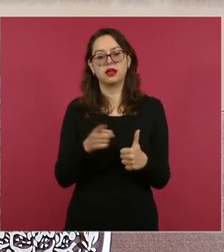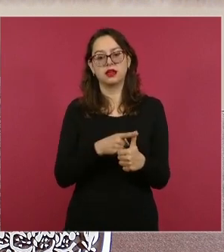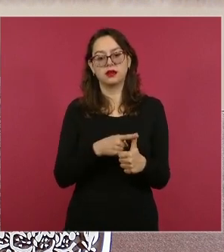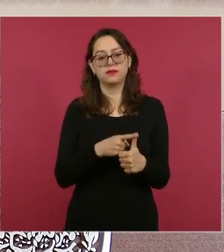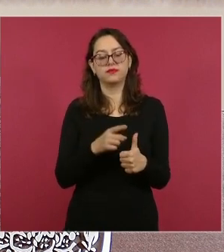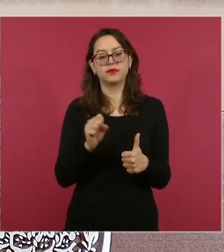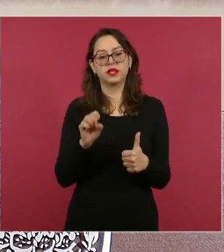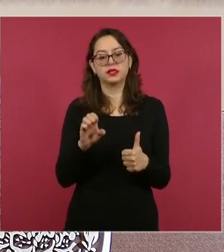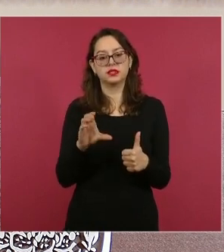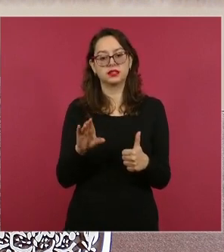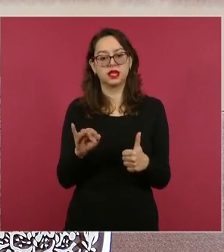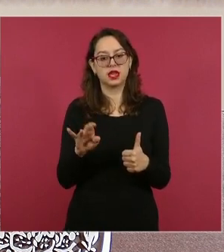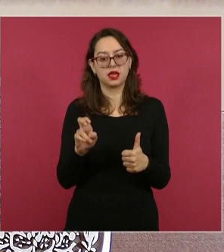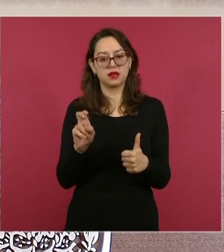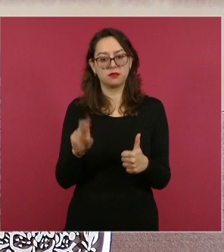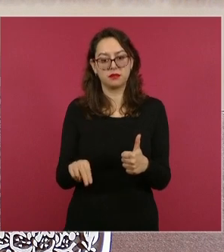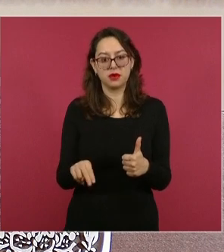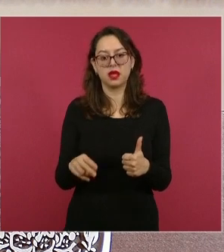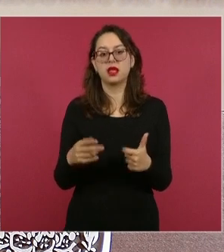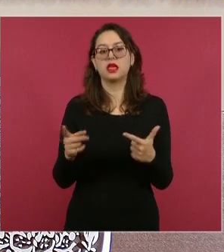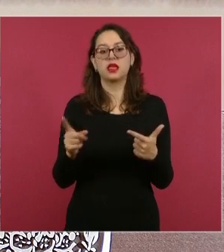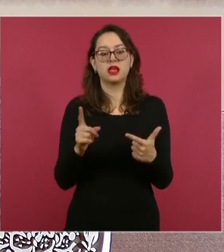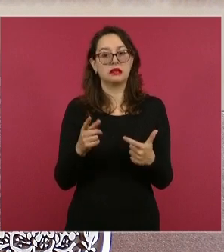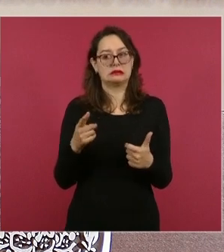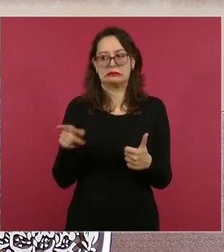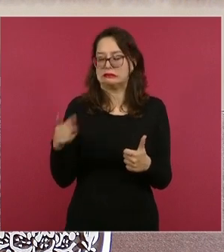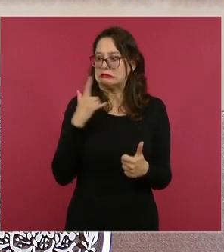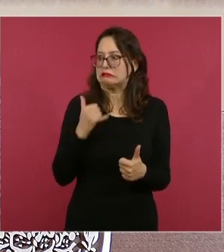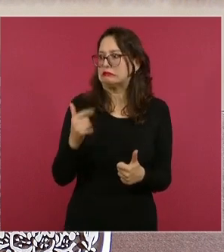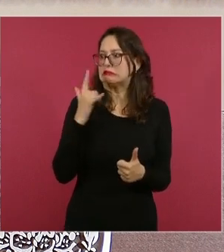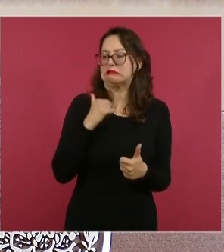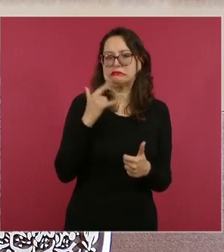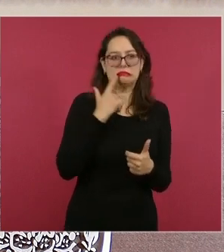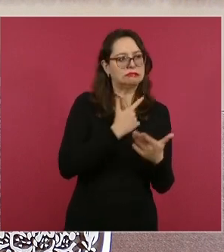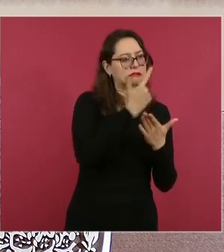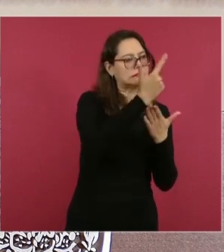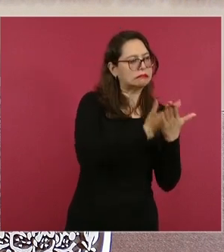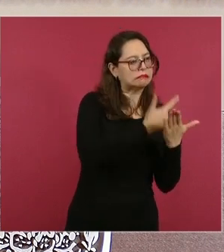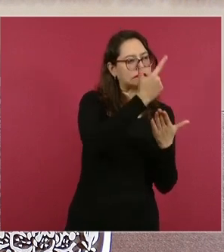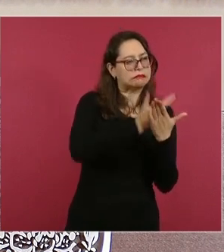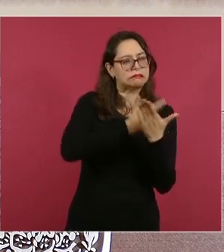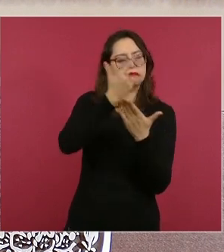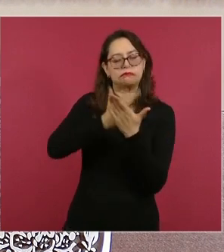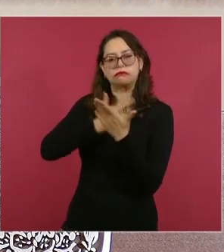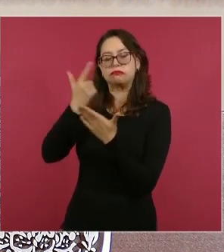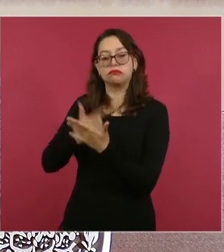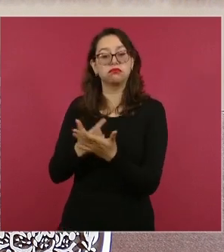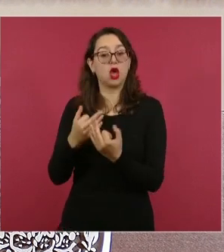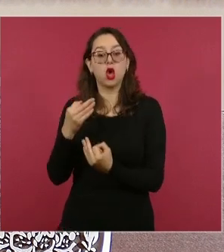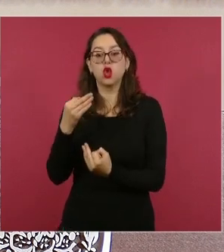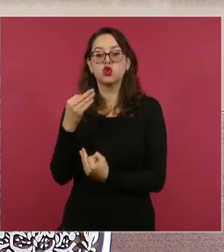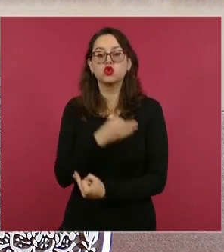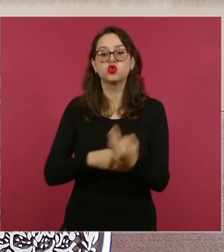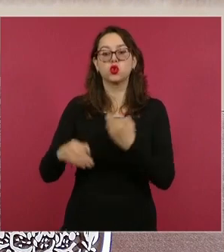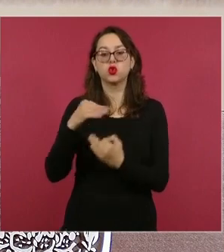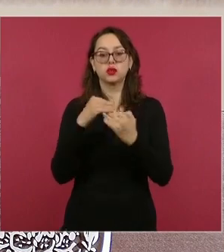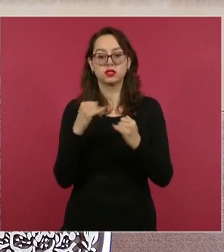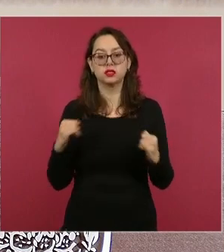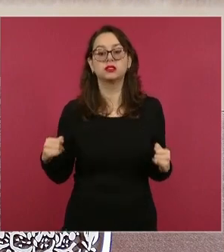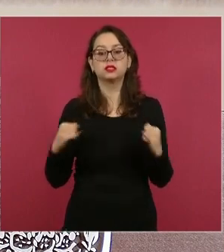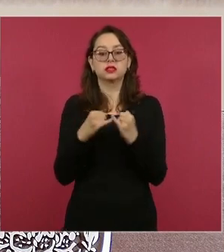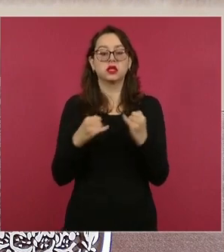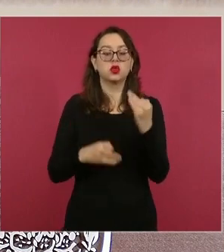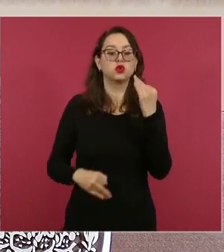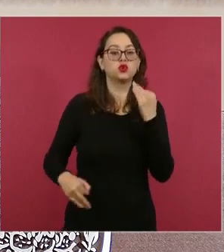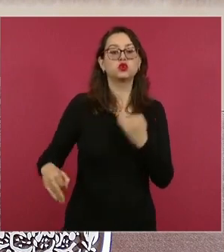a bienestar por ese censo a marchas forzadas que están realizando eh a todas y a todos los titulares que